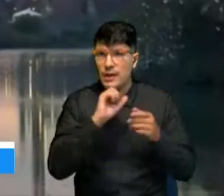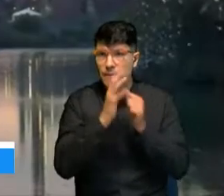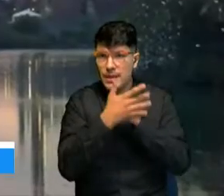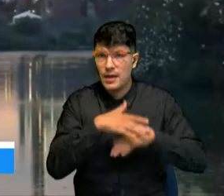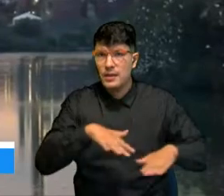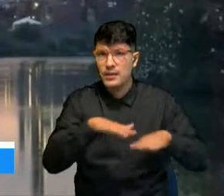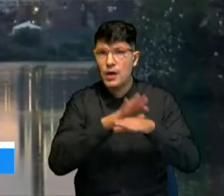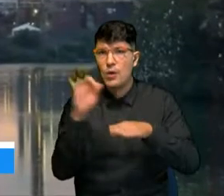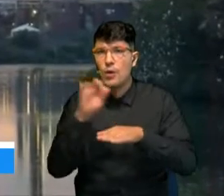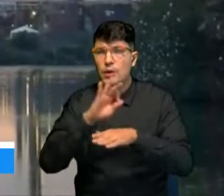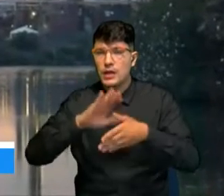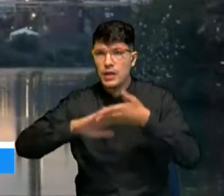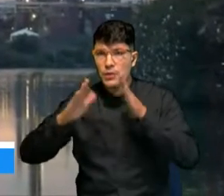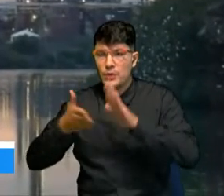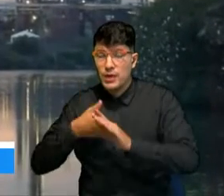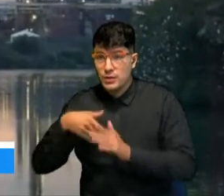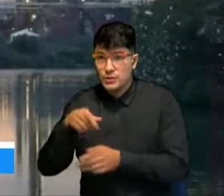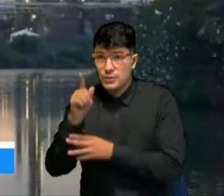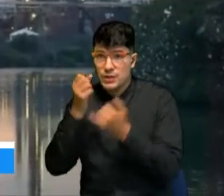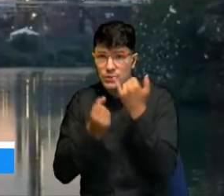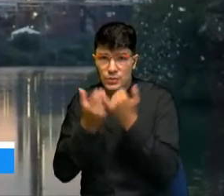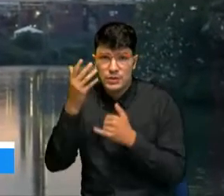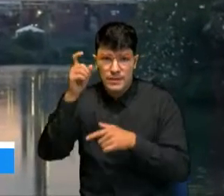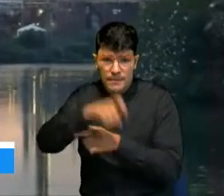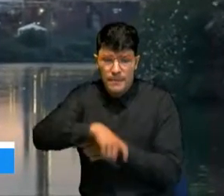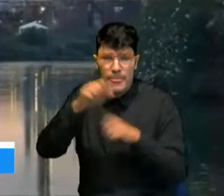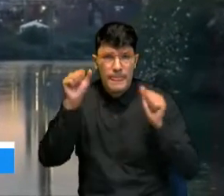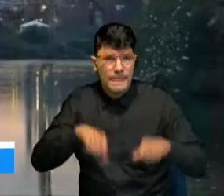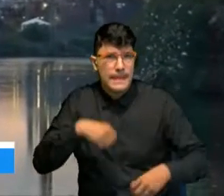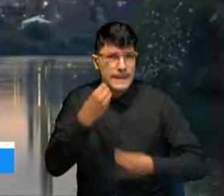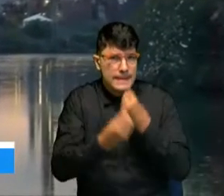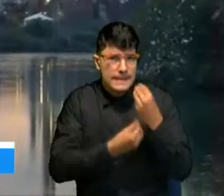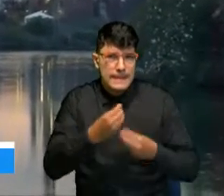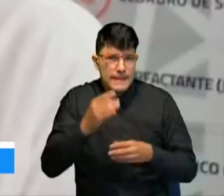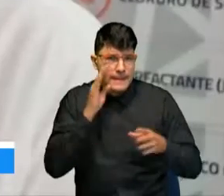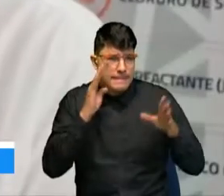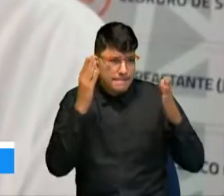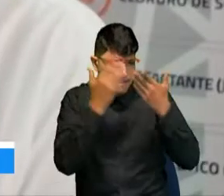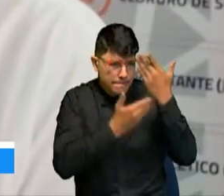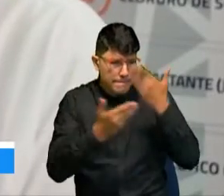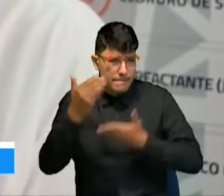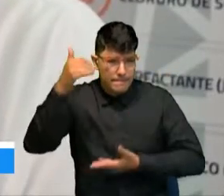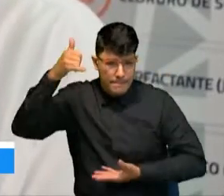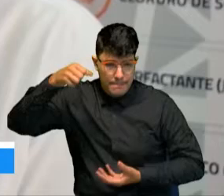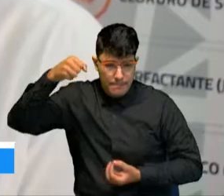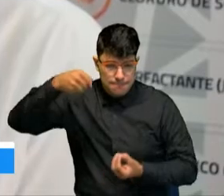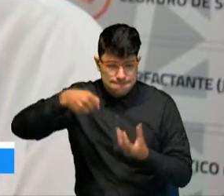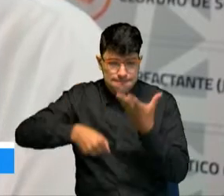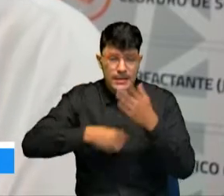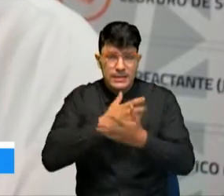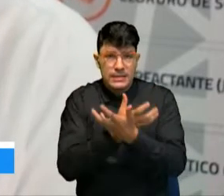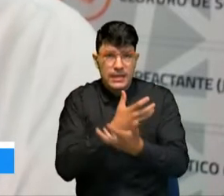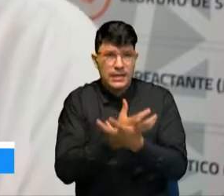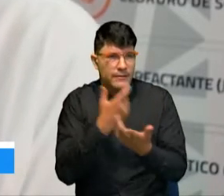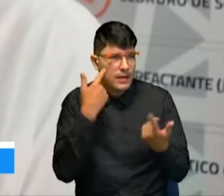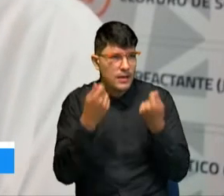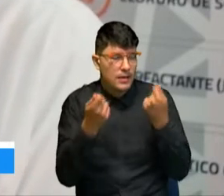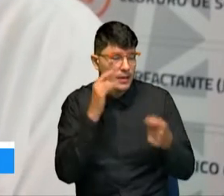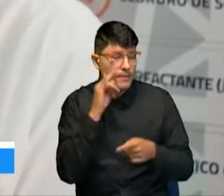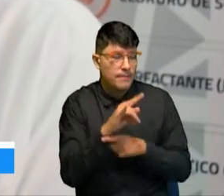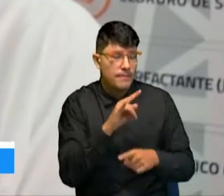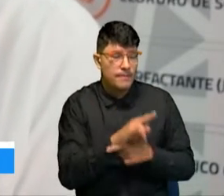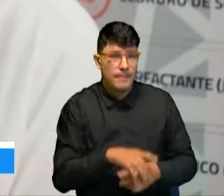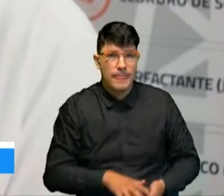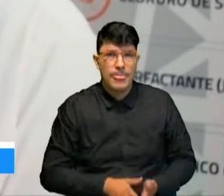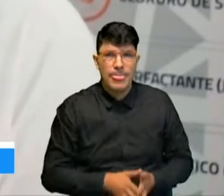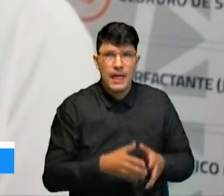comunidades. La industria petrolera cree que el fracking se puede hacer con rigor científico. La posición de la Asociación Colombiana de Ingenieros de Petróleos